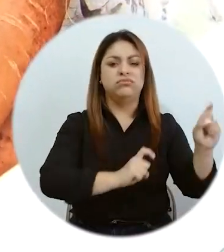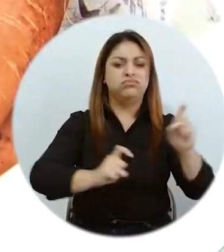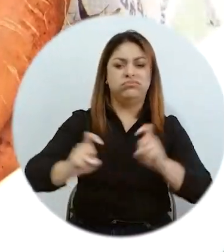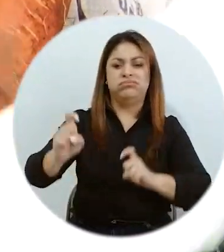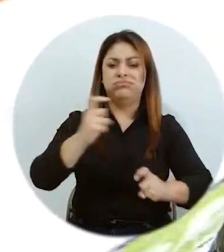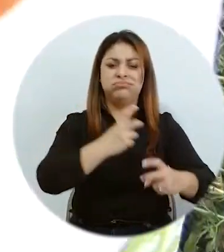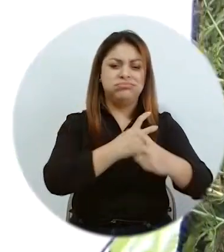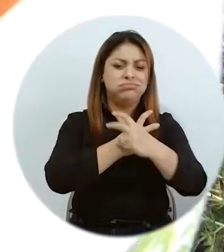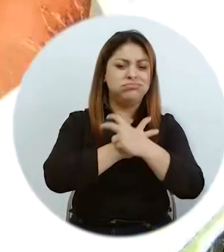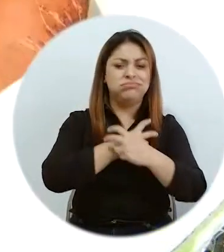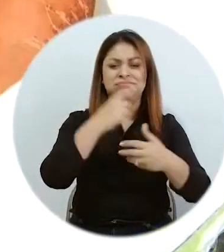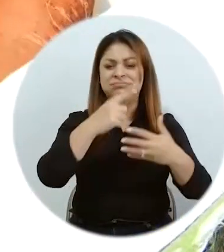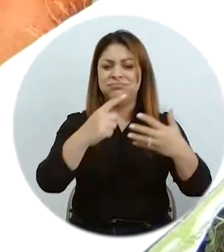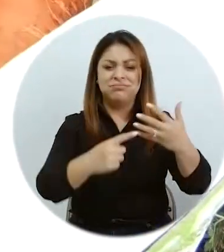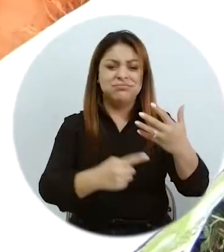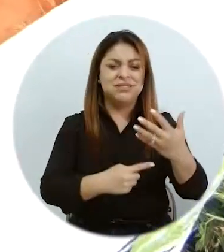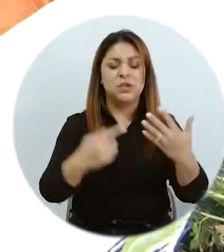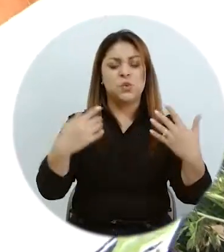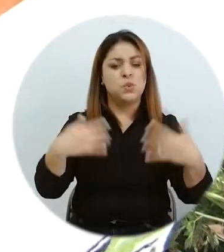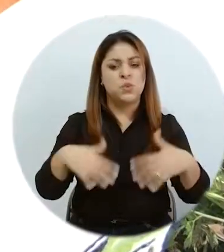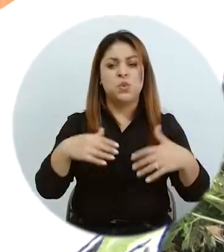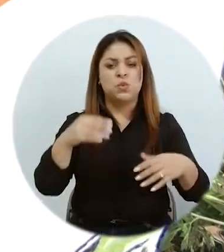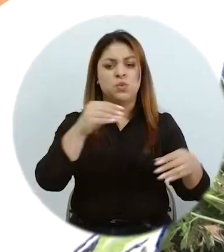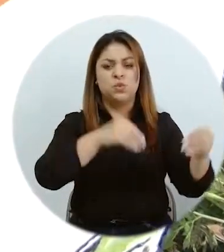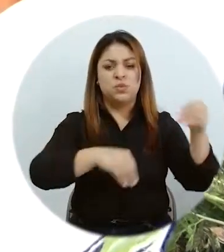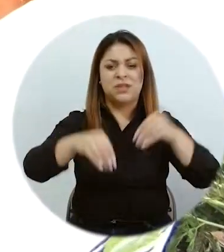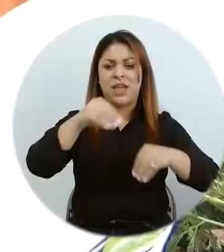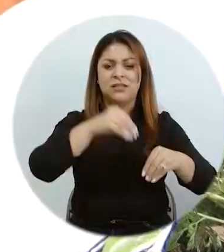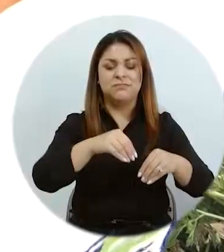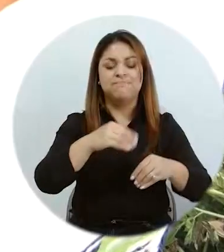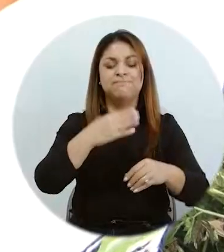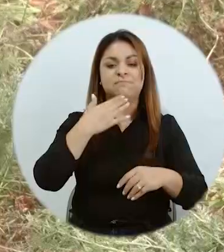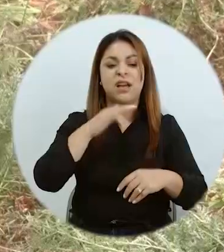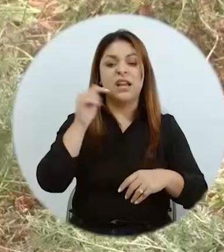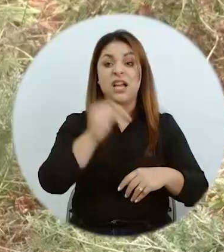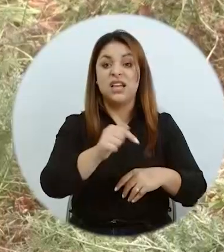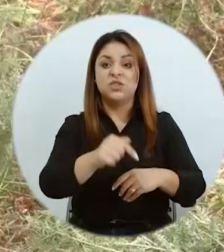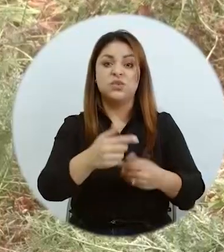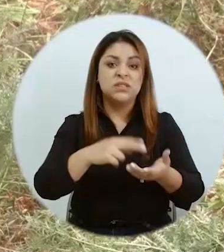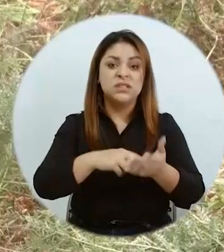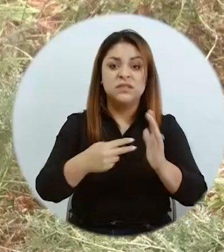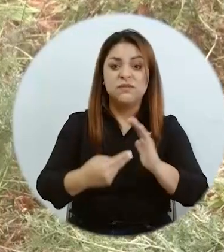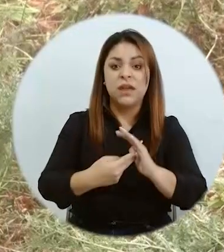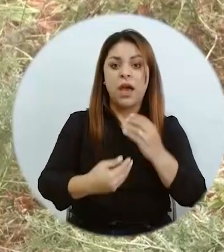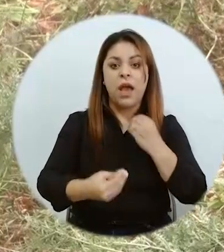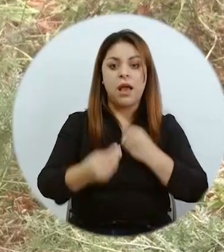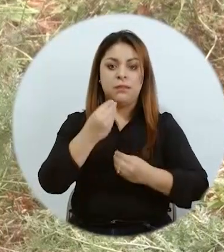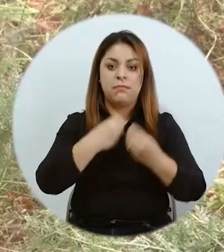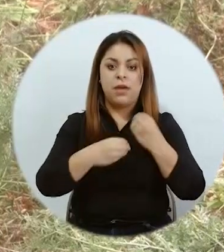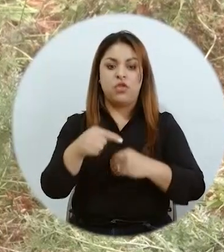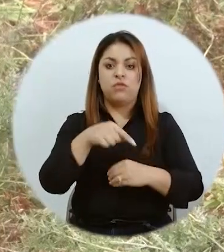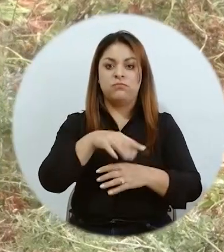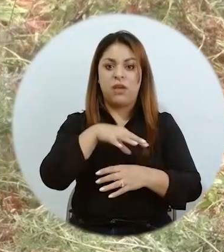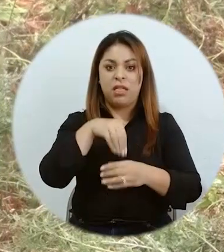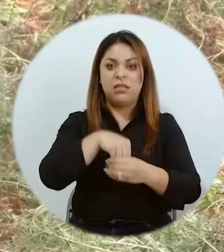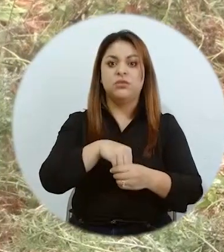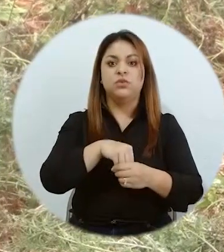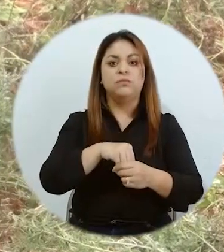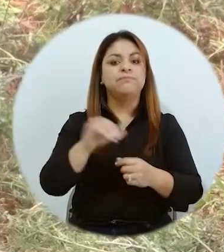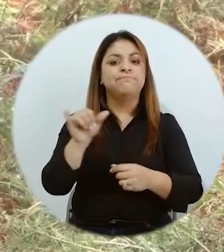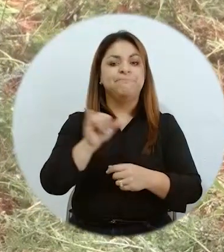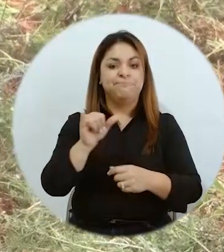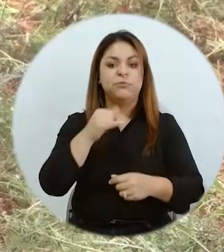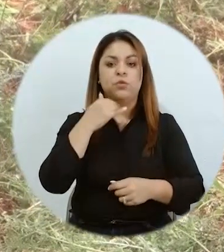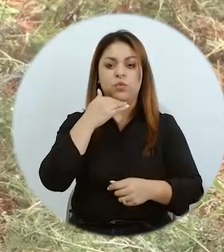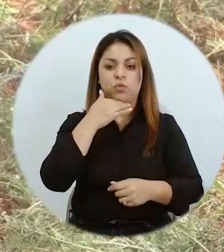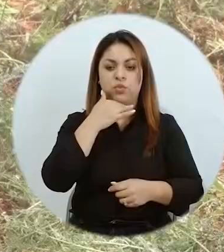fertilizantes, pesticidas y estas sustancias que ya Marta hizo referencia, que terminan haciendo que el alimento esté también contaminado